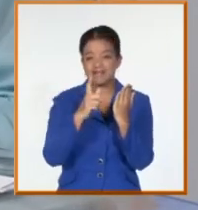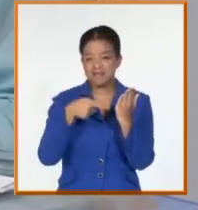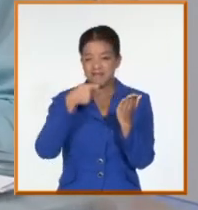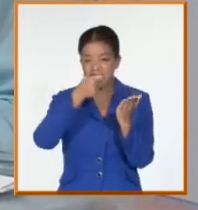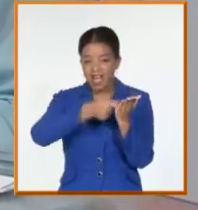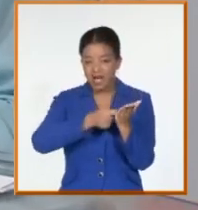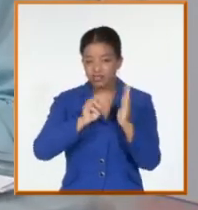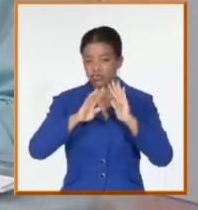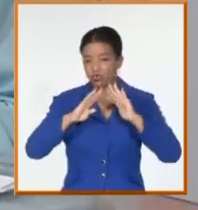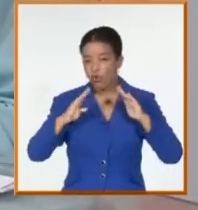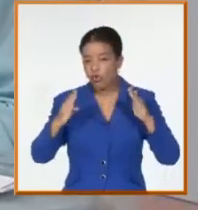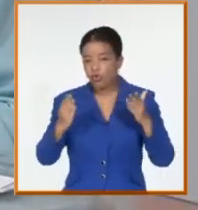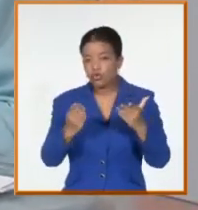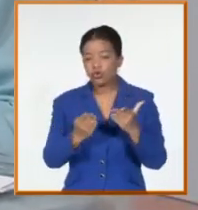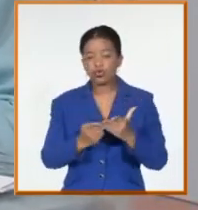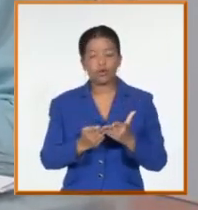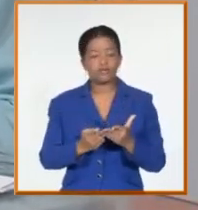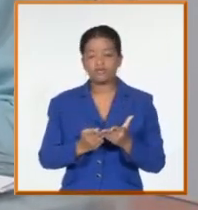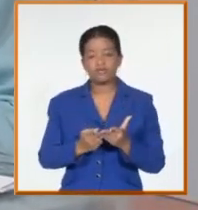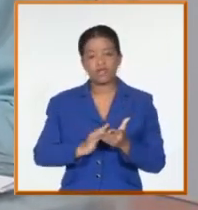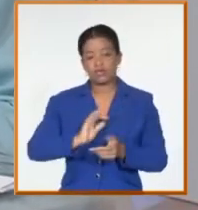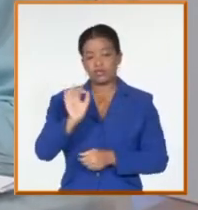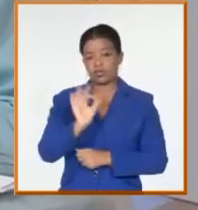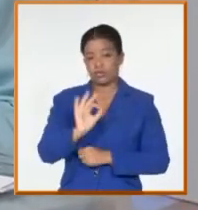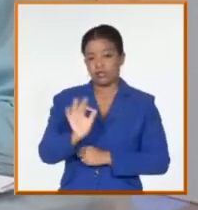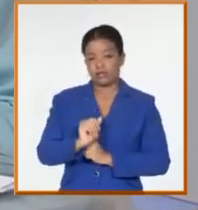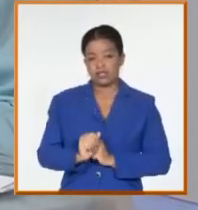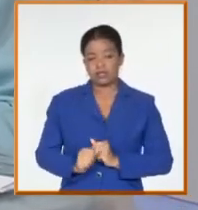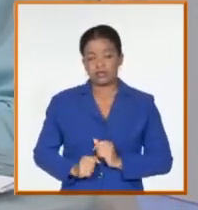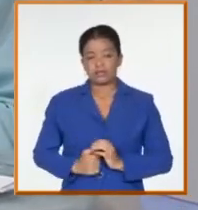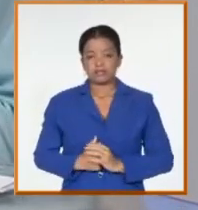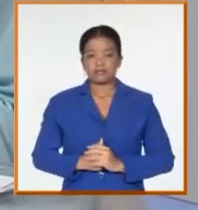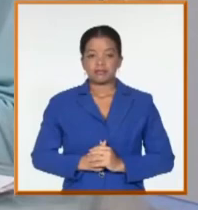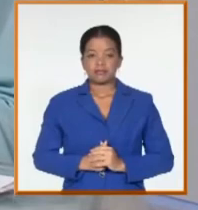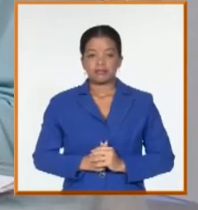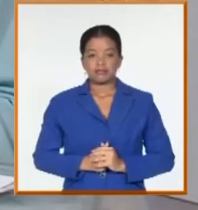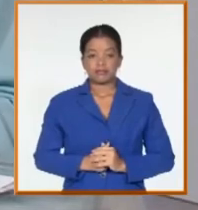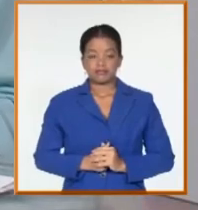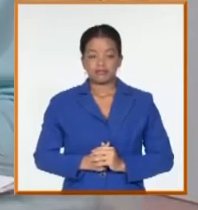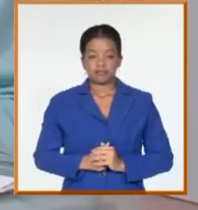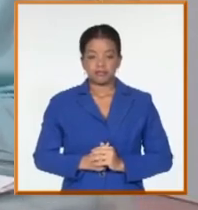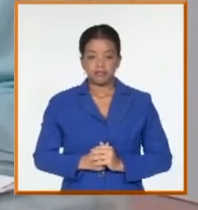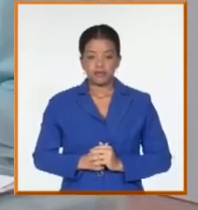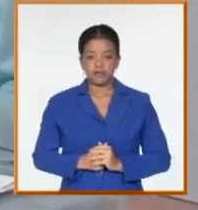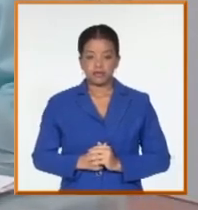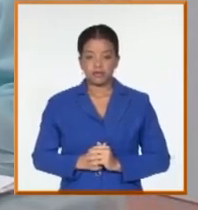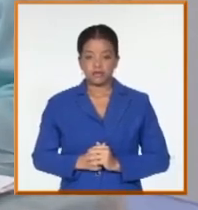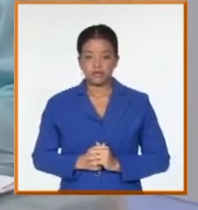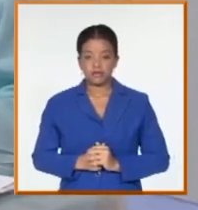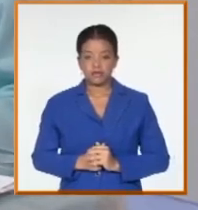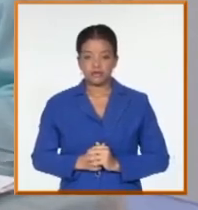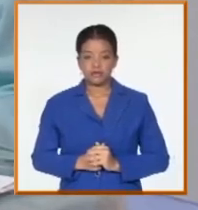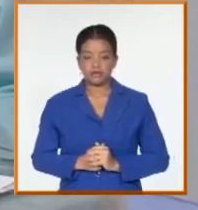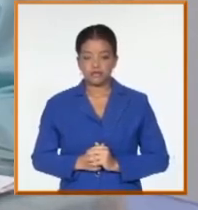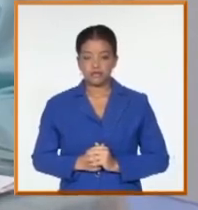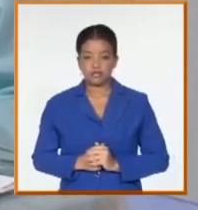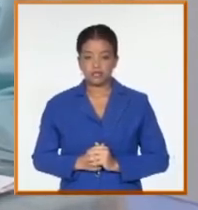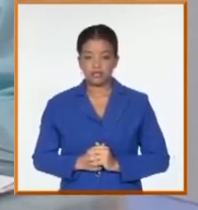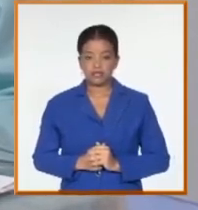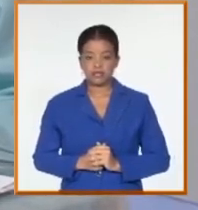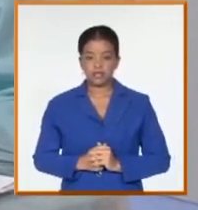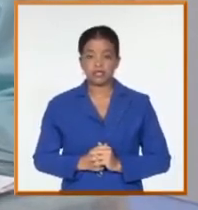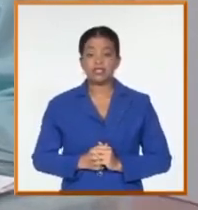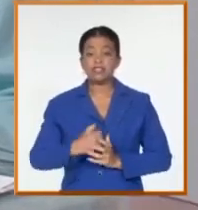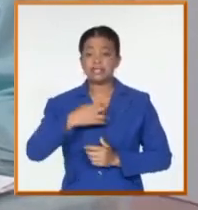todo el sector de las entidades nuestro estamos hablando que solo tenemos los hechos